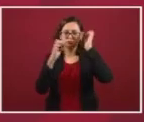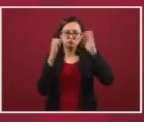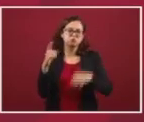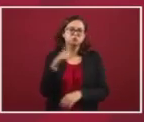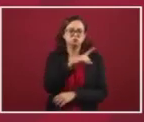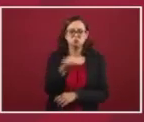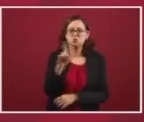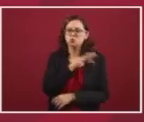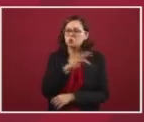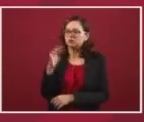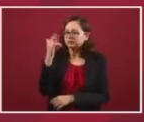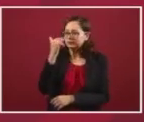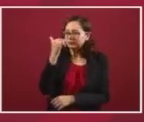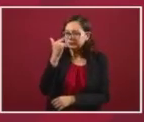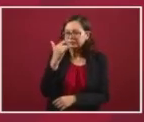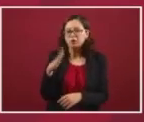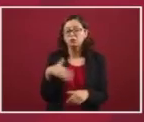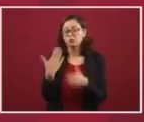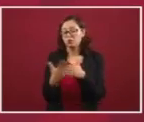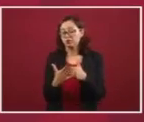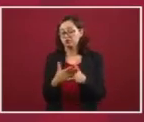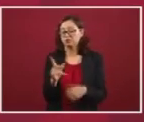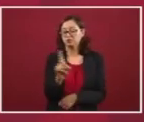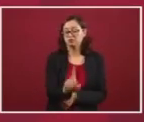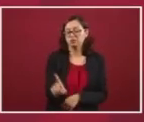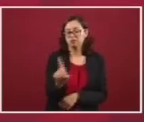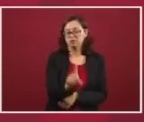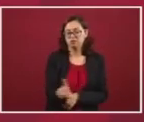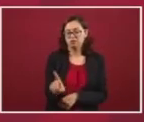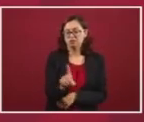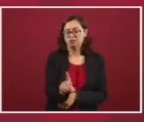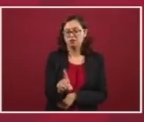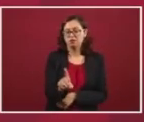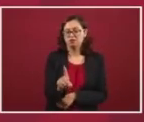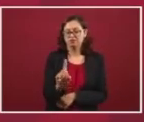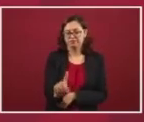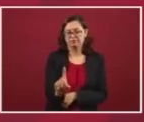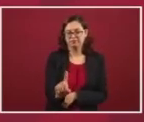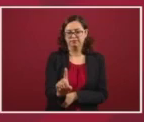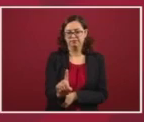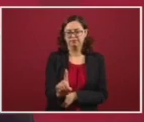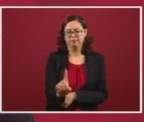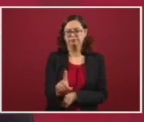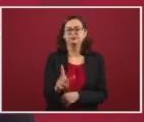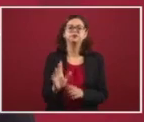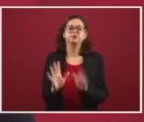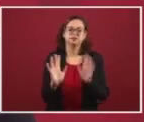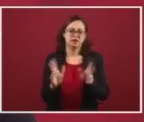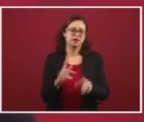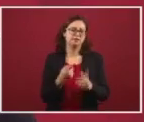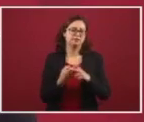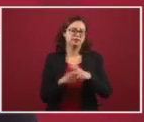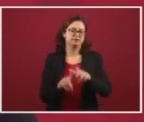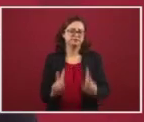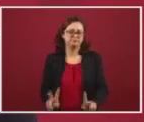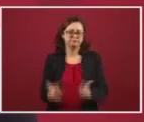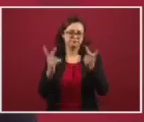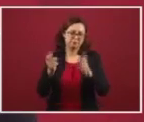de que, terminando la exposición, el domingo próximo se lleva a cabo la subasta